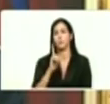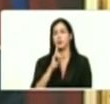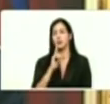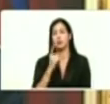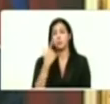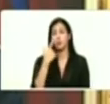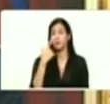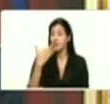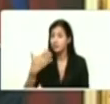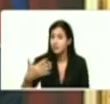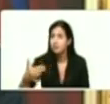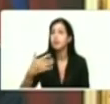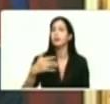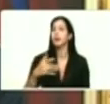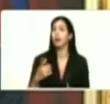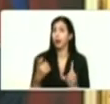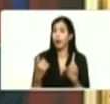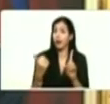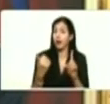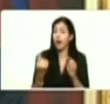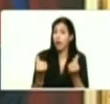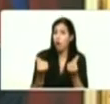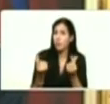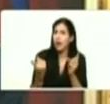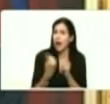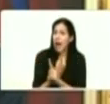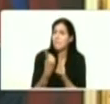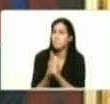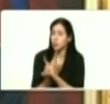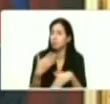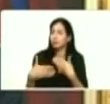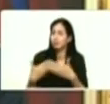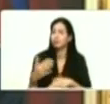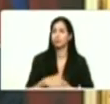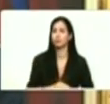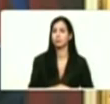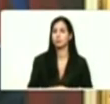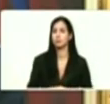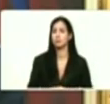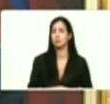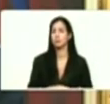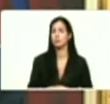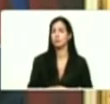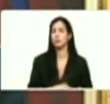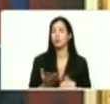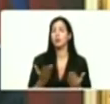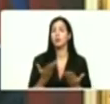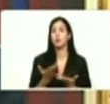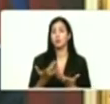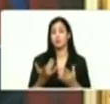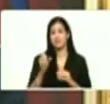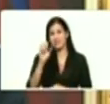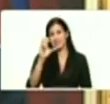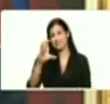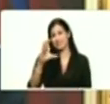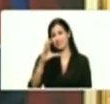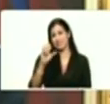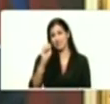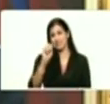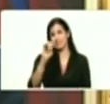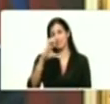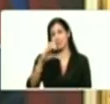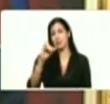realidad económica del país bueno vamos a transformar el sistema SIMADY en un sistema